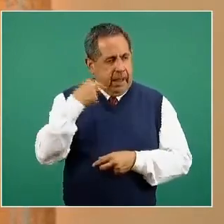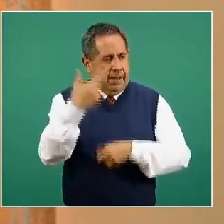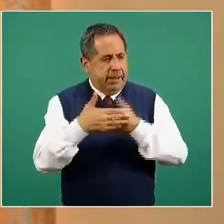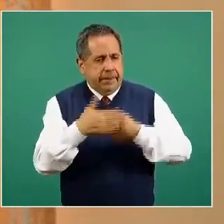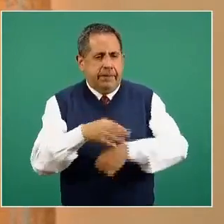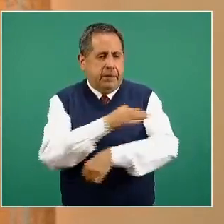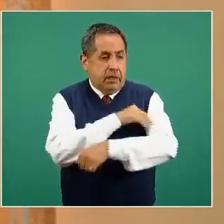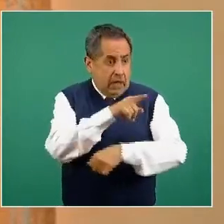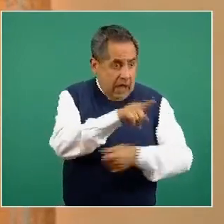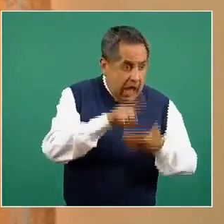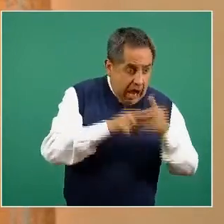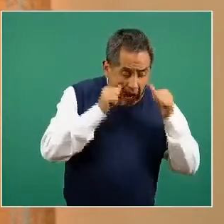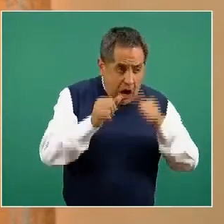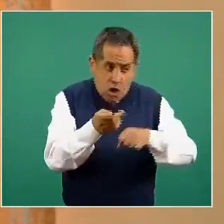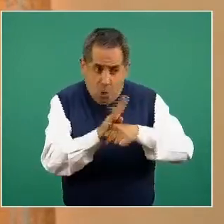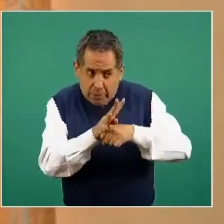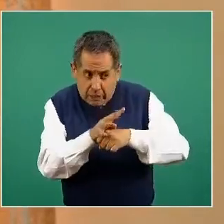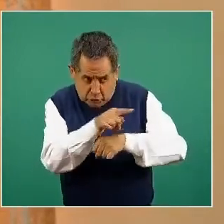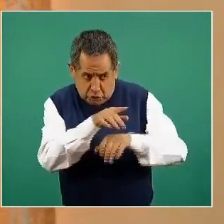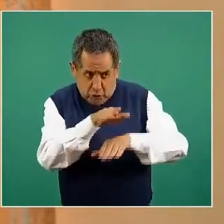que está en la atención COVID.